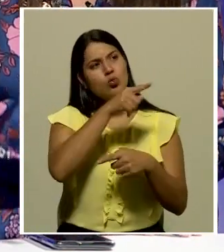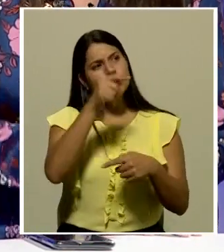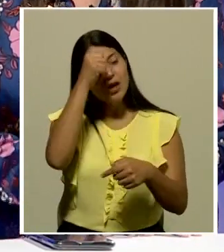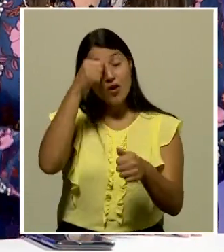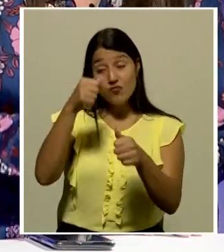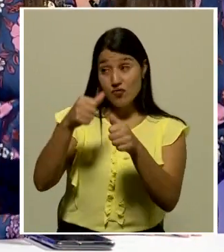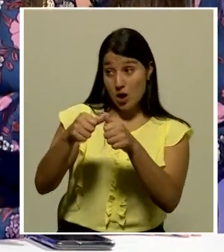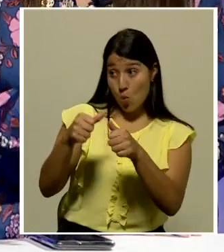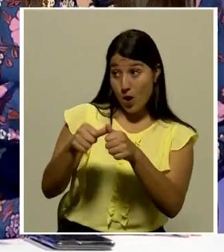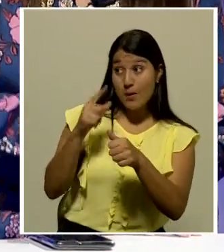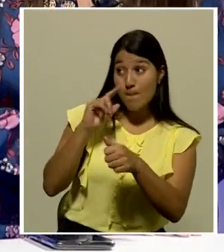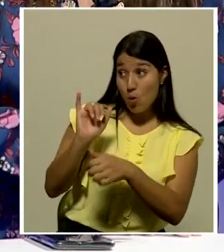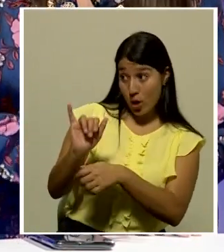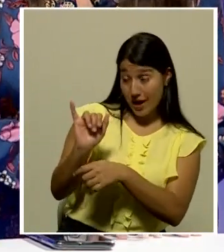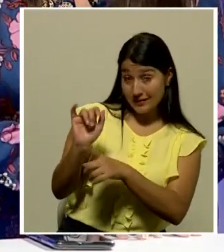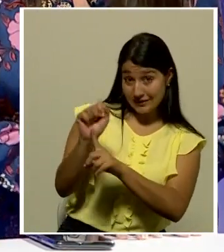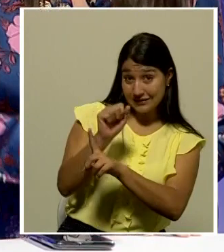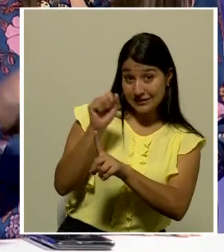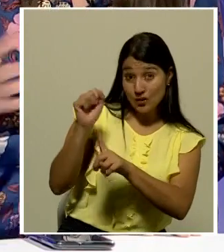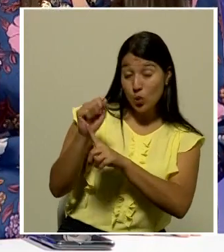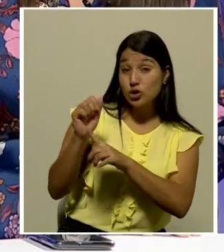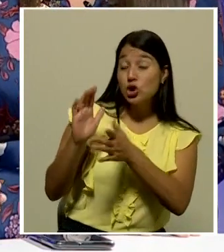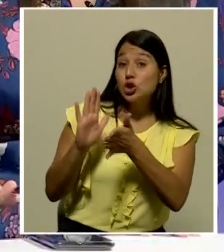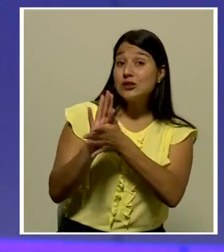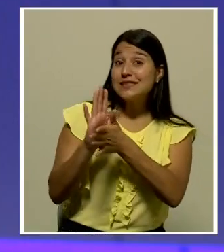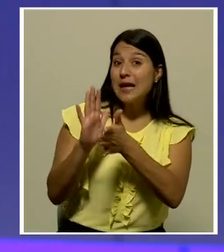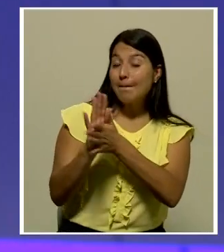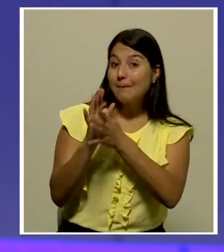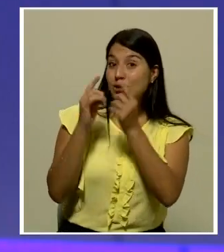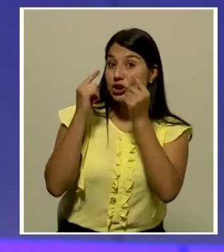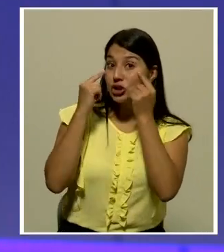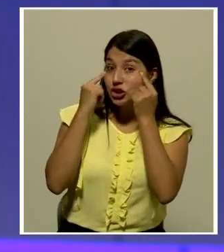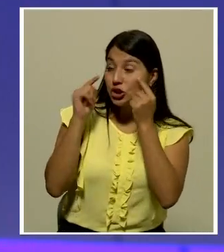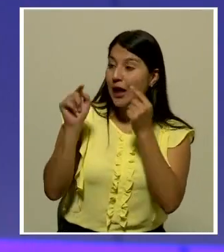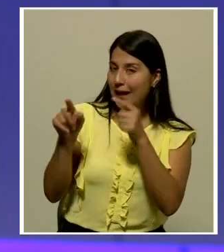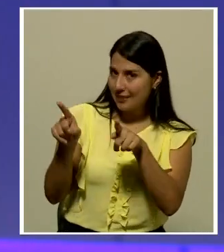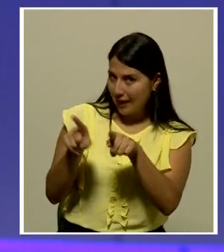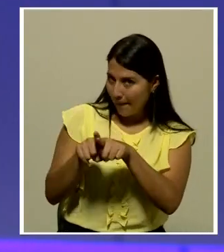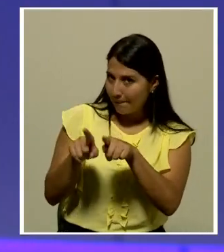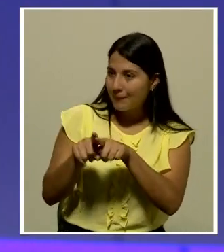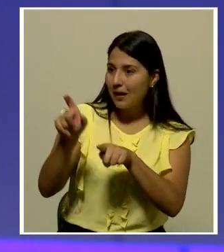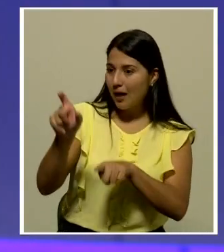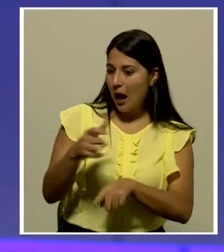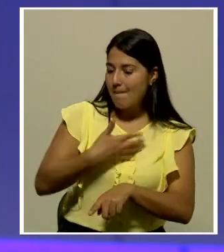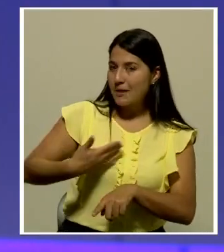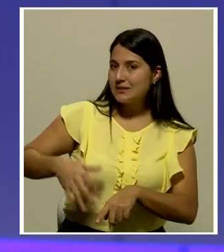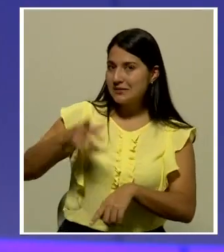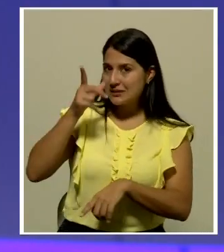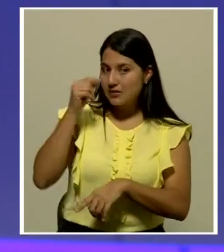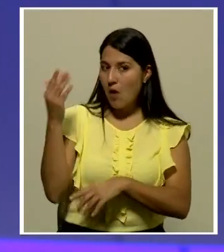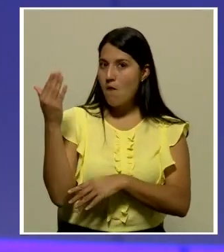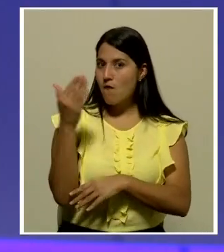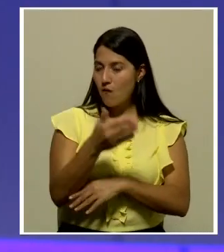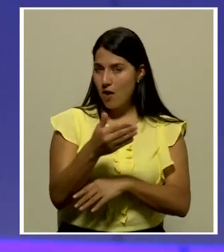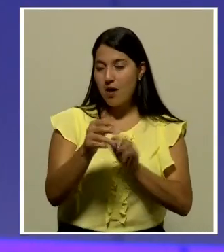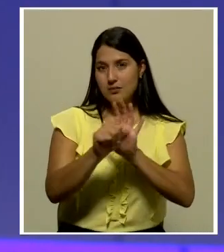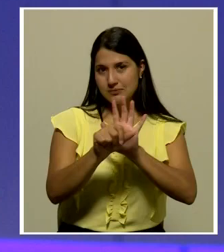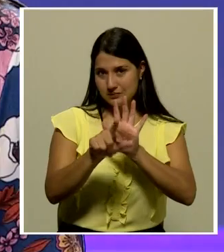cementazo, el mismo entonces presidente estuvo también compareciendo en la Asamblea Legislativa. Fue un caso, por supuesto,